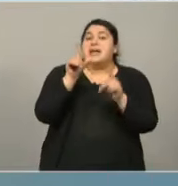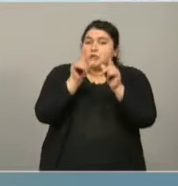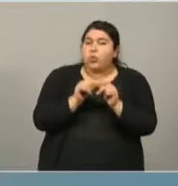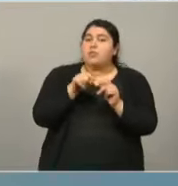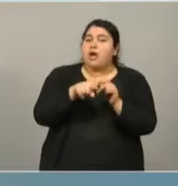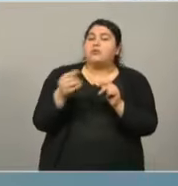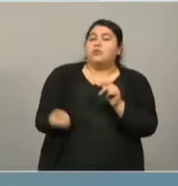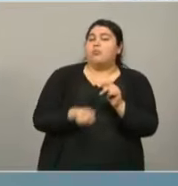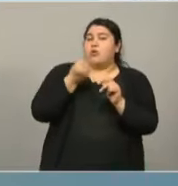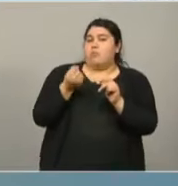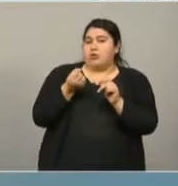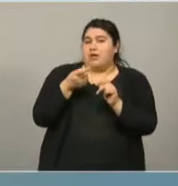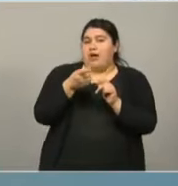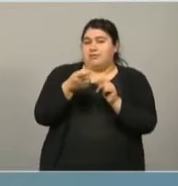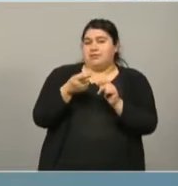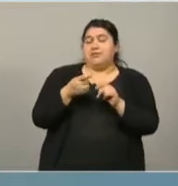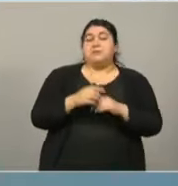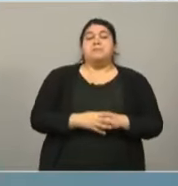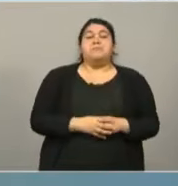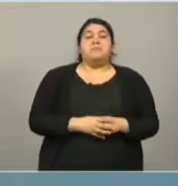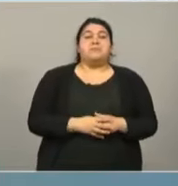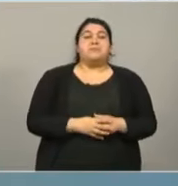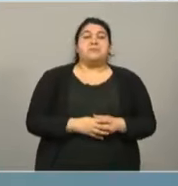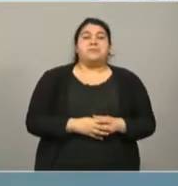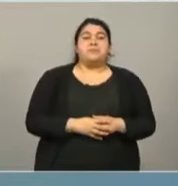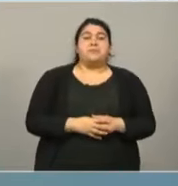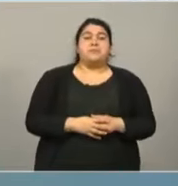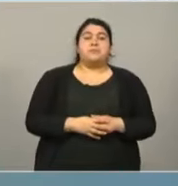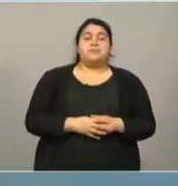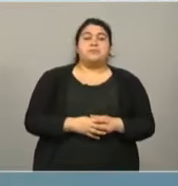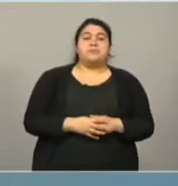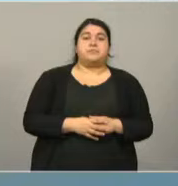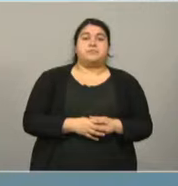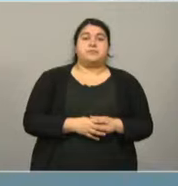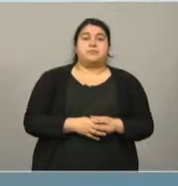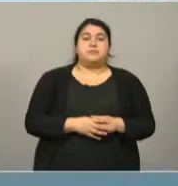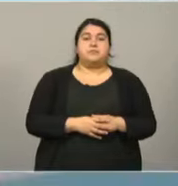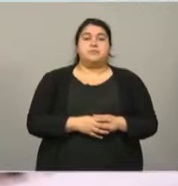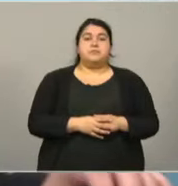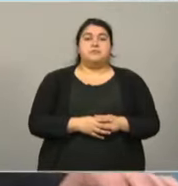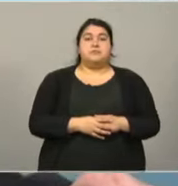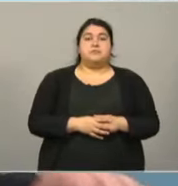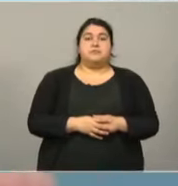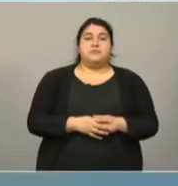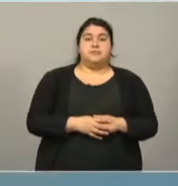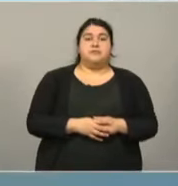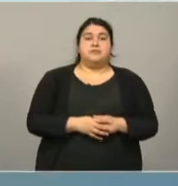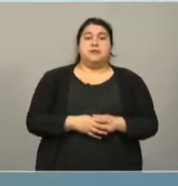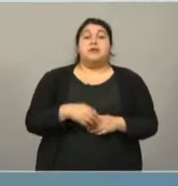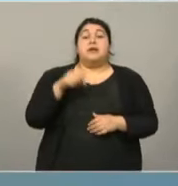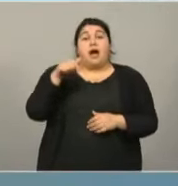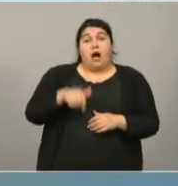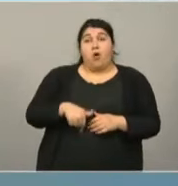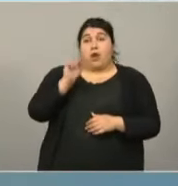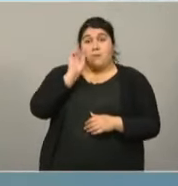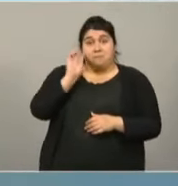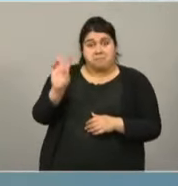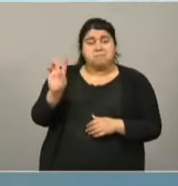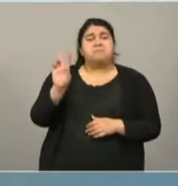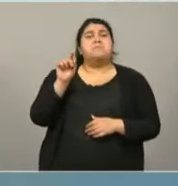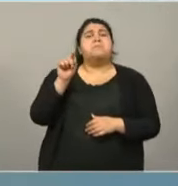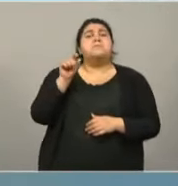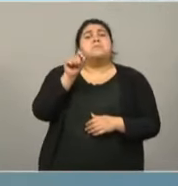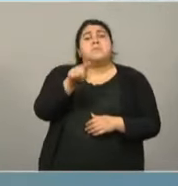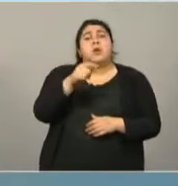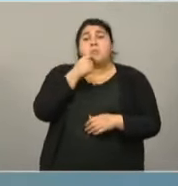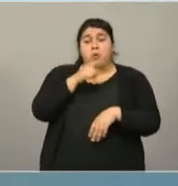eh Para lo que vamos a ver a continuación cuando uno mira cómo se